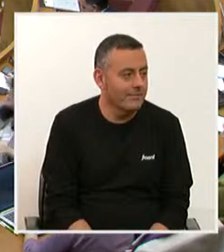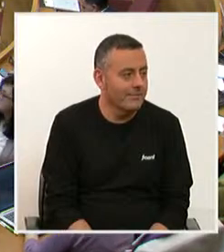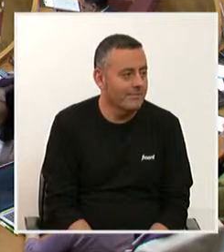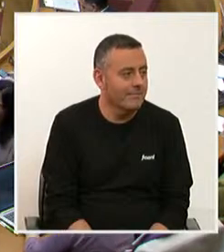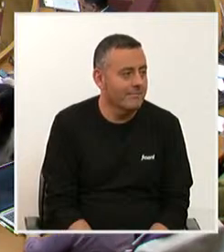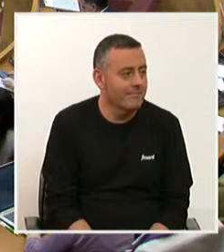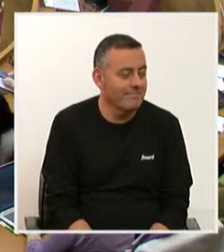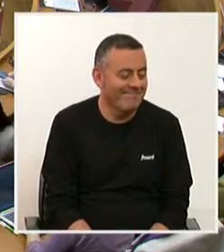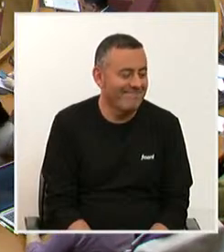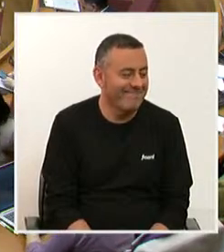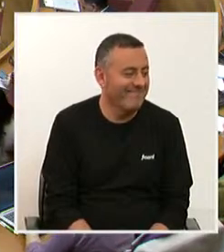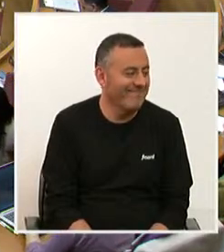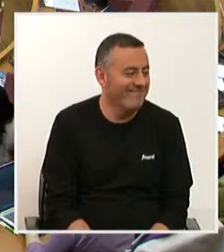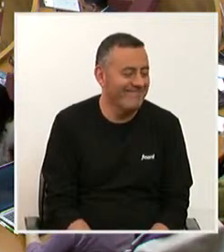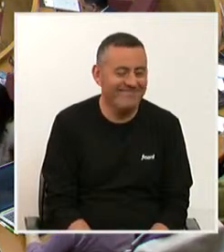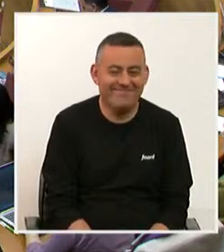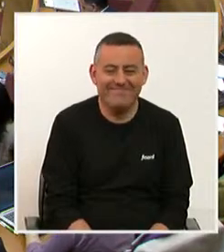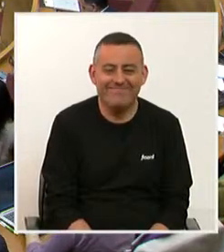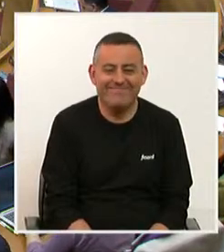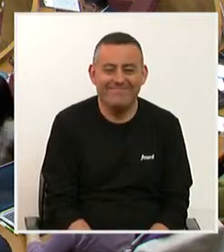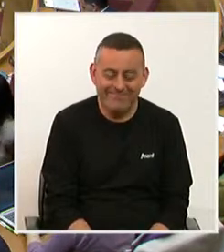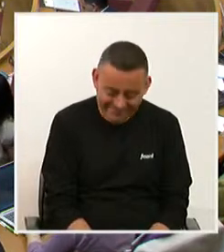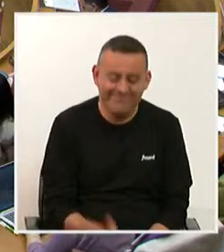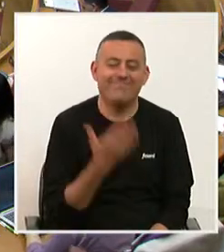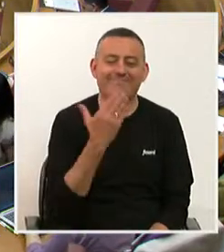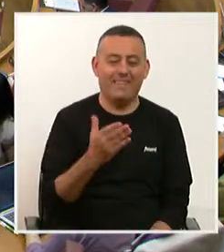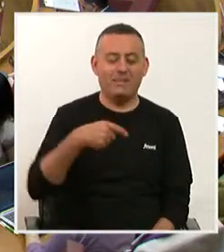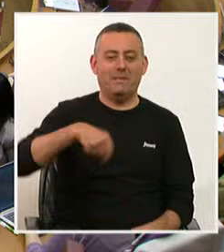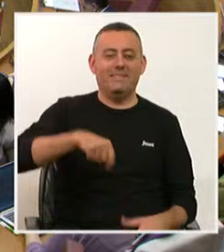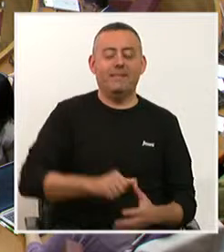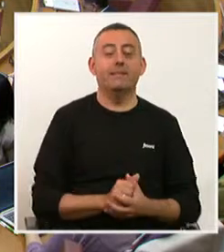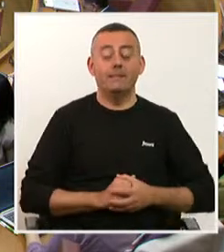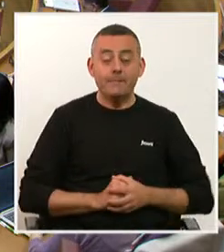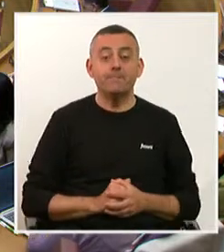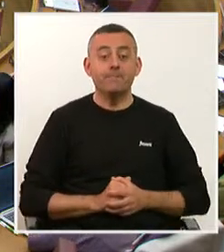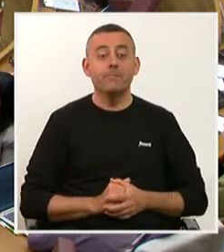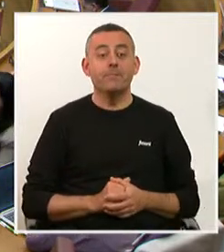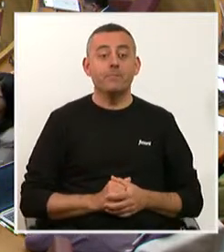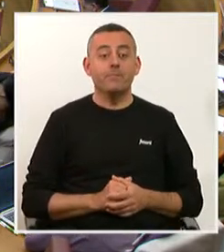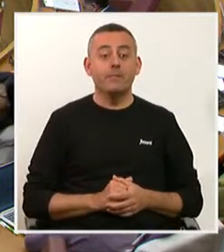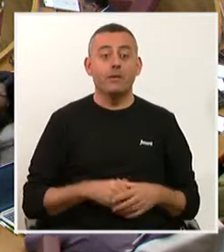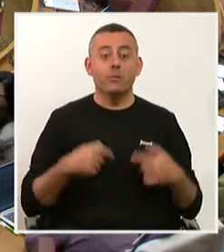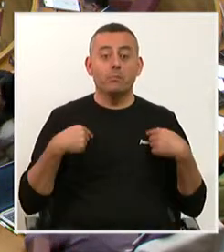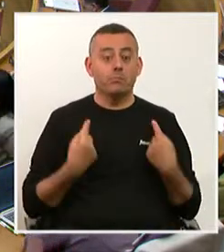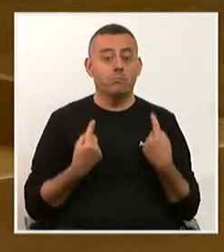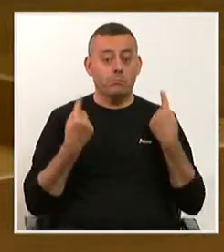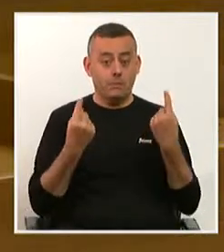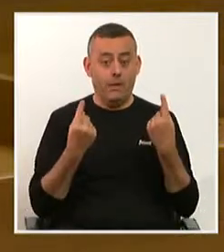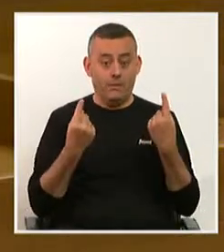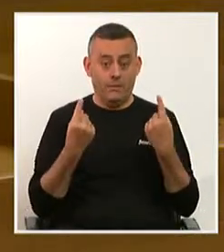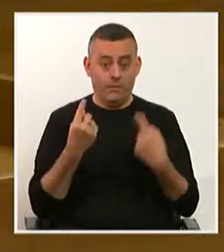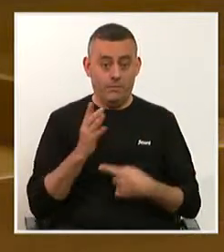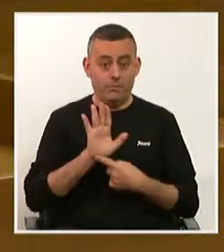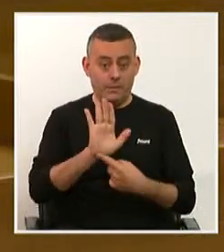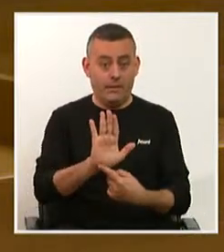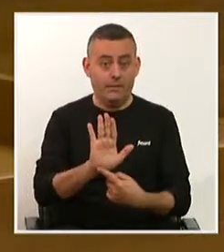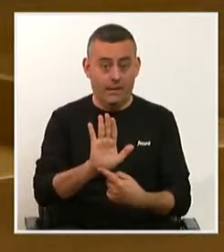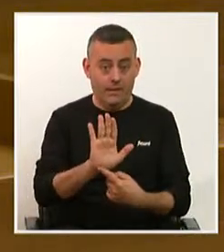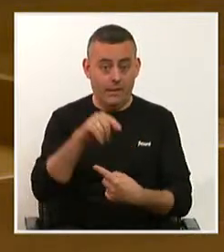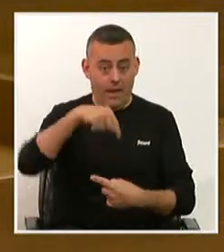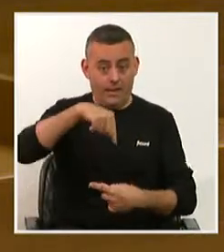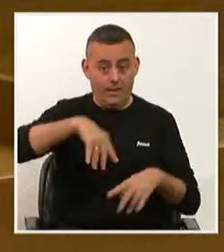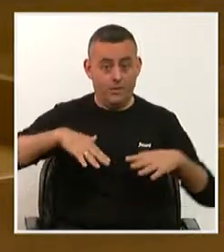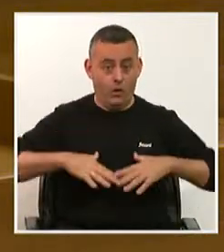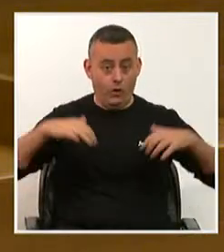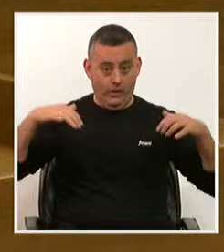graci President señor aqu Esta es la primera intervención del de valencianes y alegra que